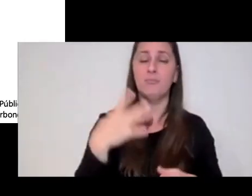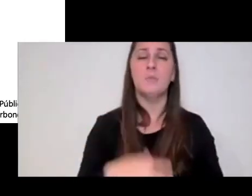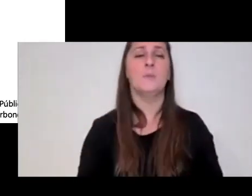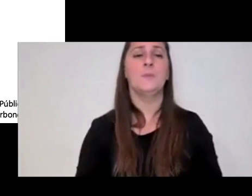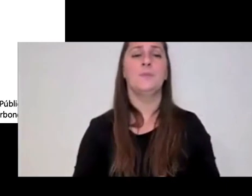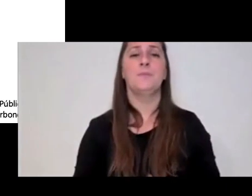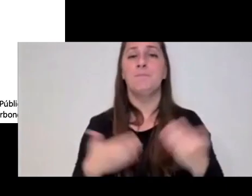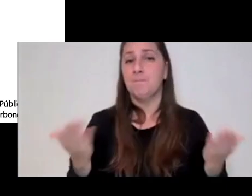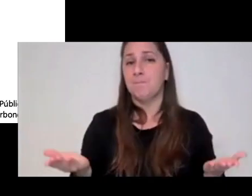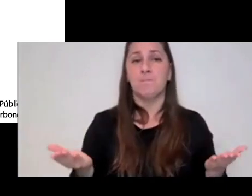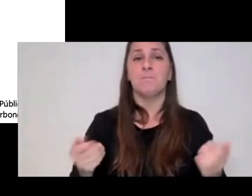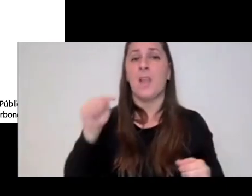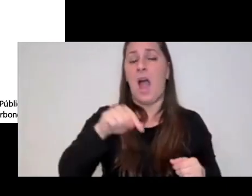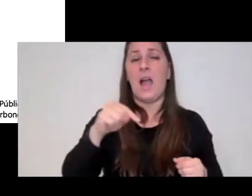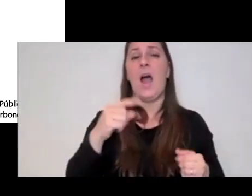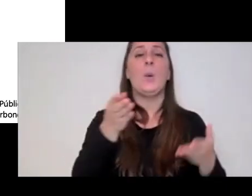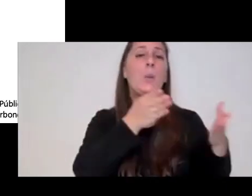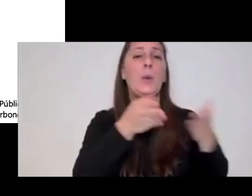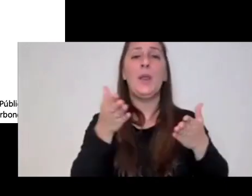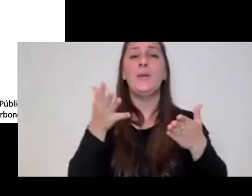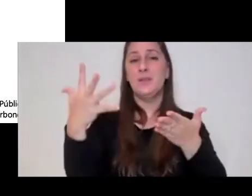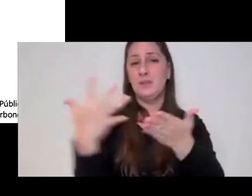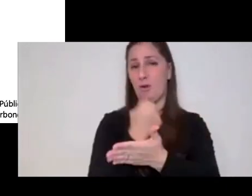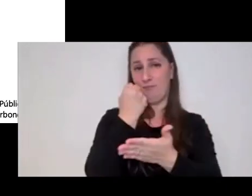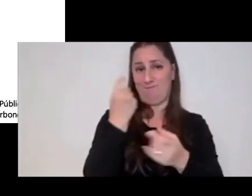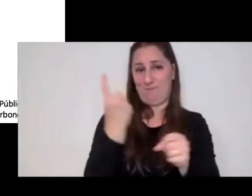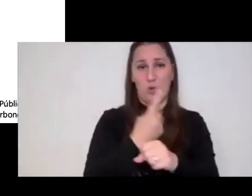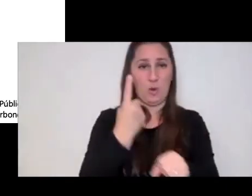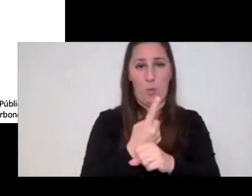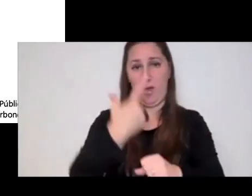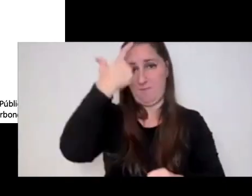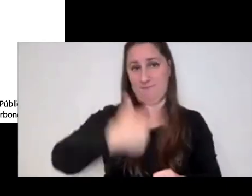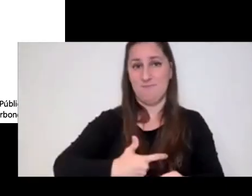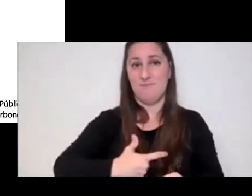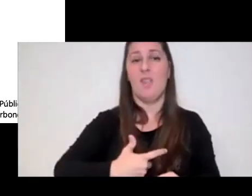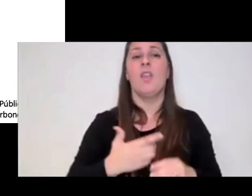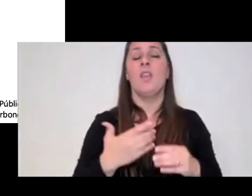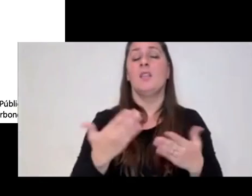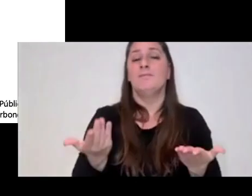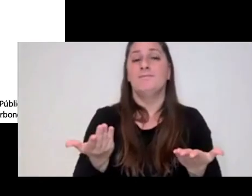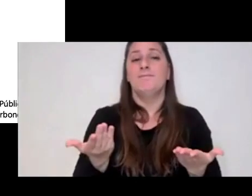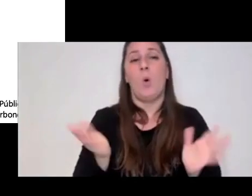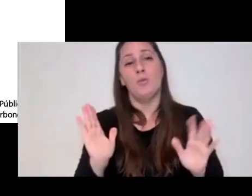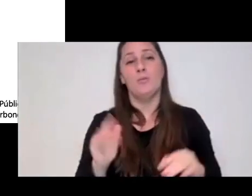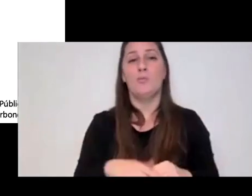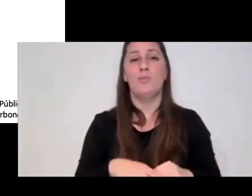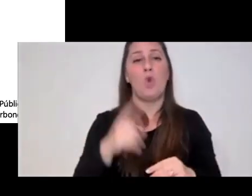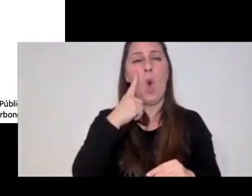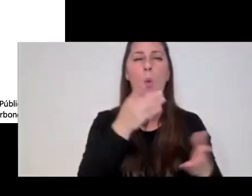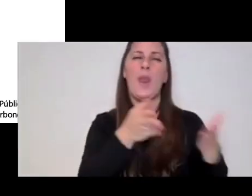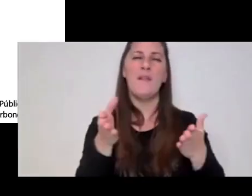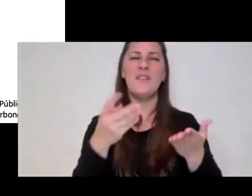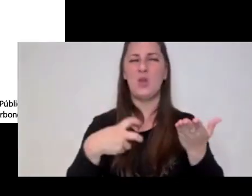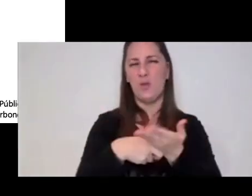van a obtener los beneficios de la norma pretendidos por el sujeto que de alguna manera dijo, bueno, yo pretendo un beneficio fiscal o pretendo una